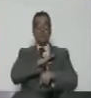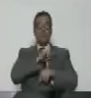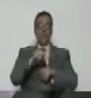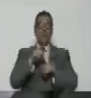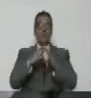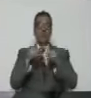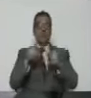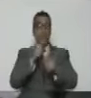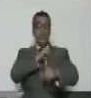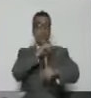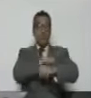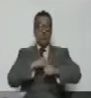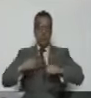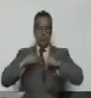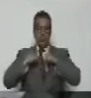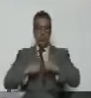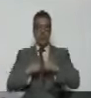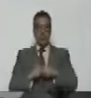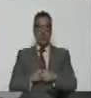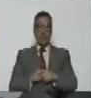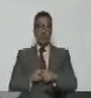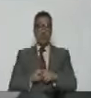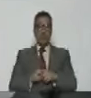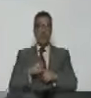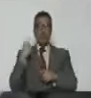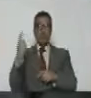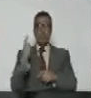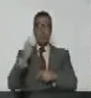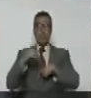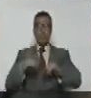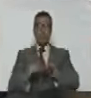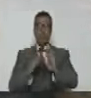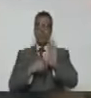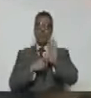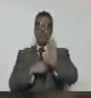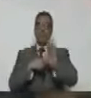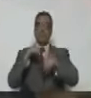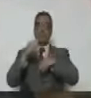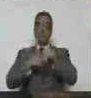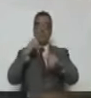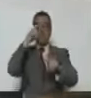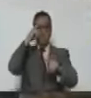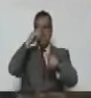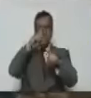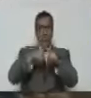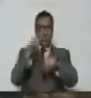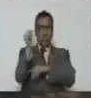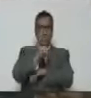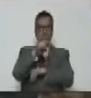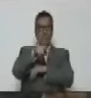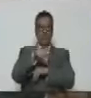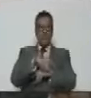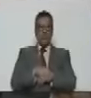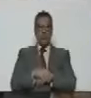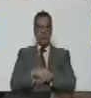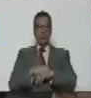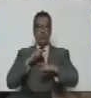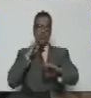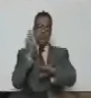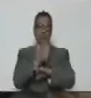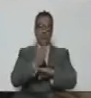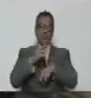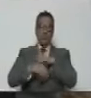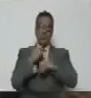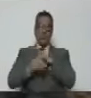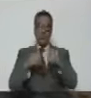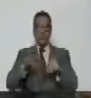con toda nuestra fortaleza, no solamente enfrentando, sino desafiando y derrotando la agresión